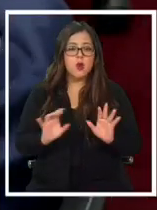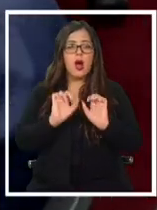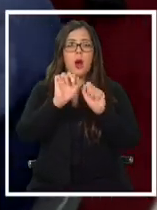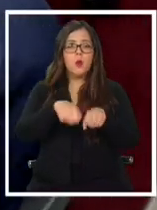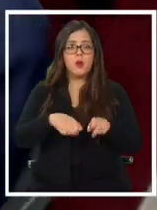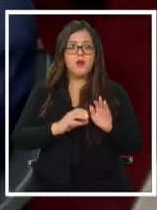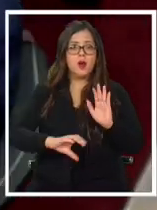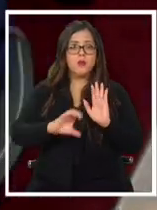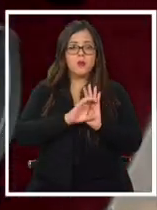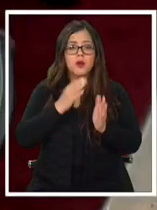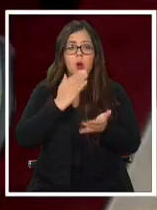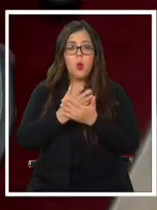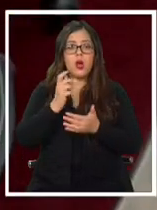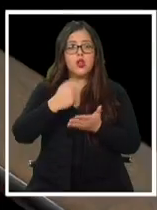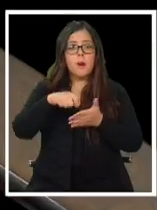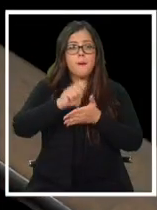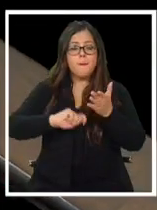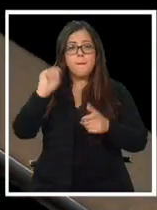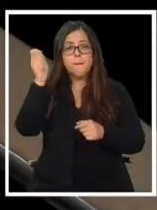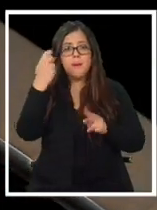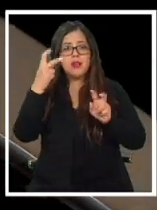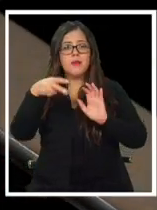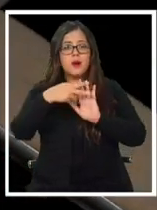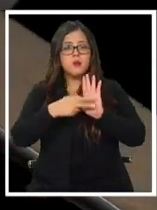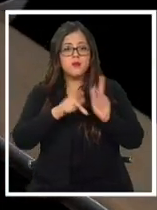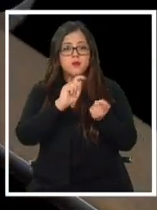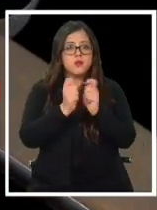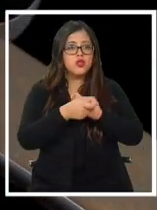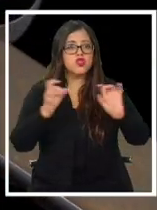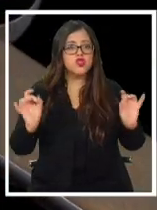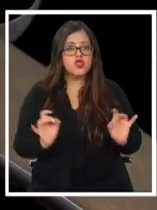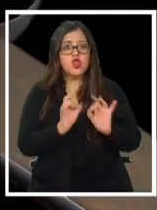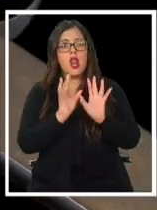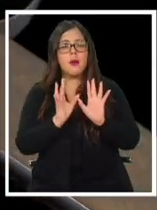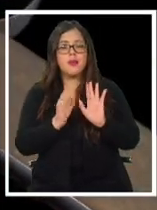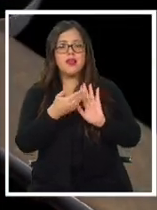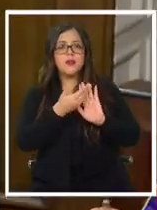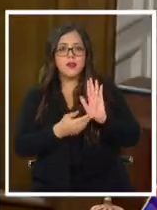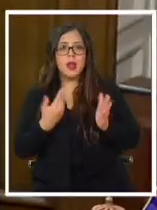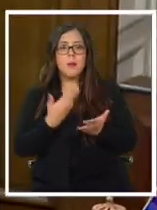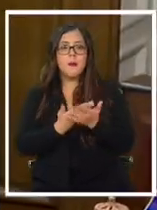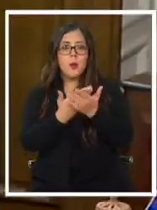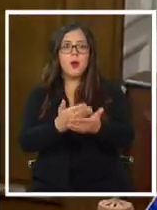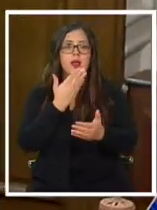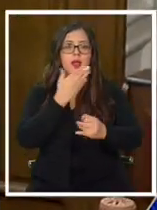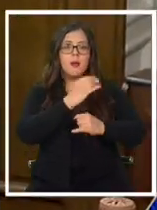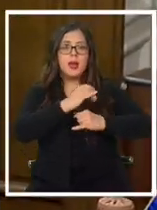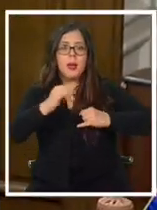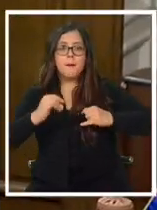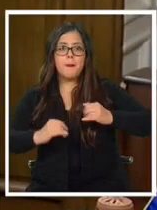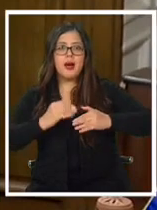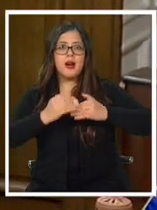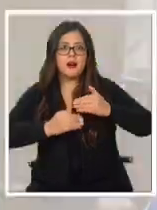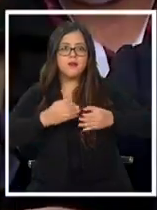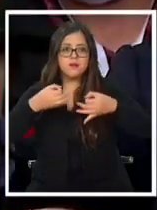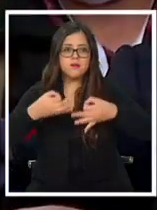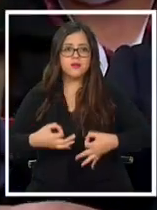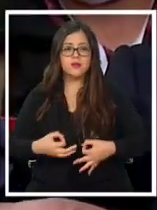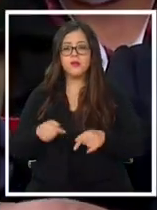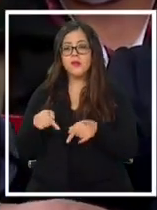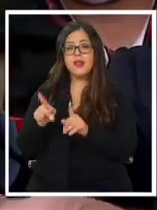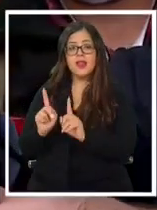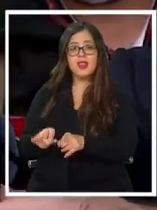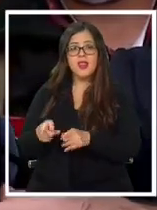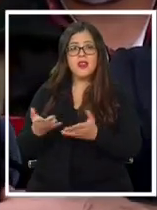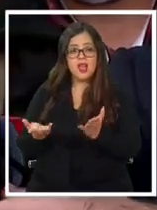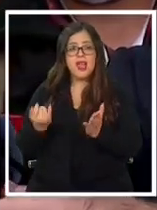texto constitucional en septiembre. En la etapa de normas transitorias solamente se plantearán propuestas y plazos para su implementación. Tendrá que